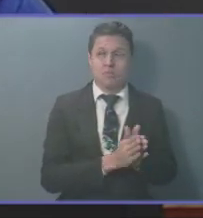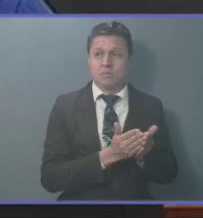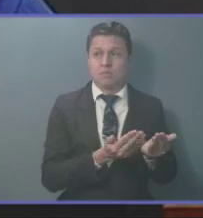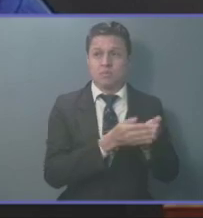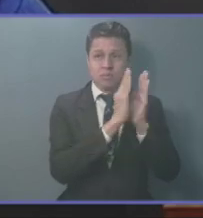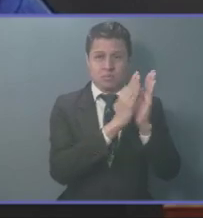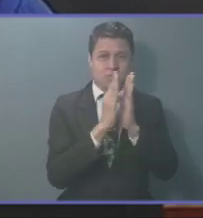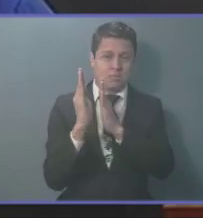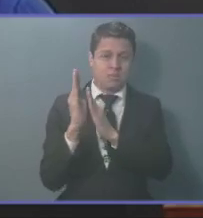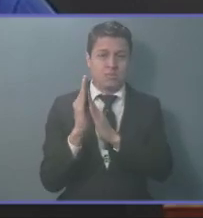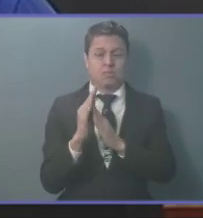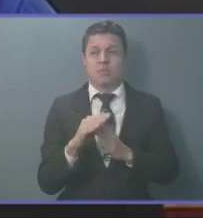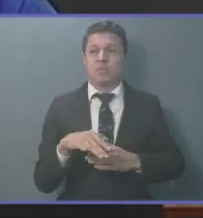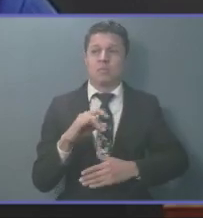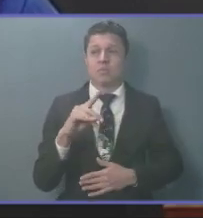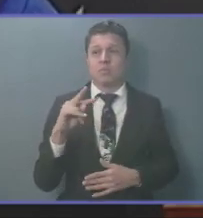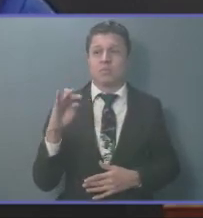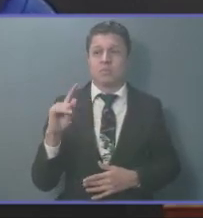la UCA,